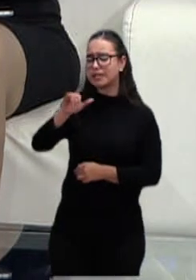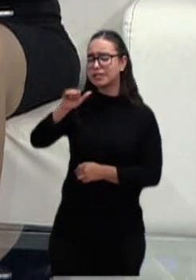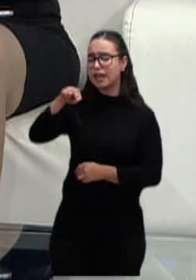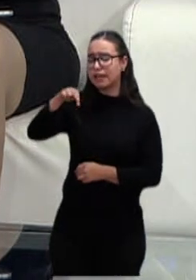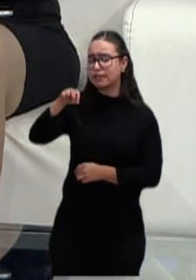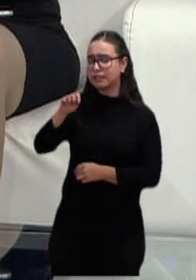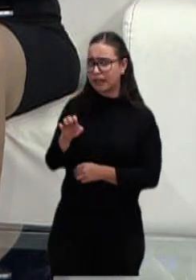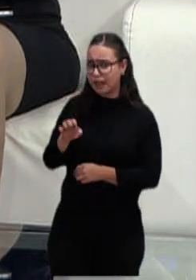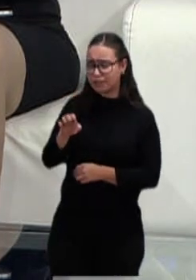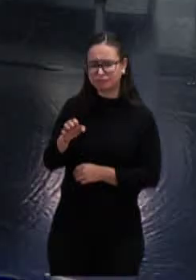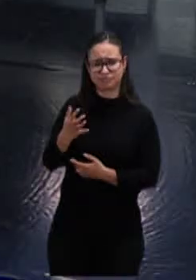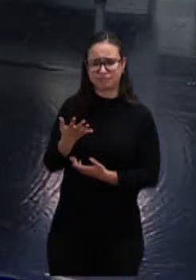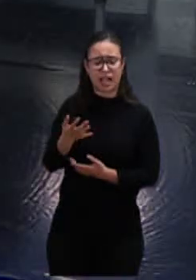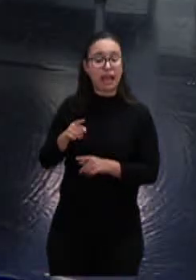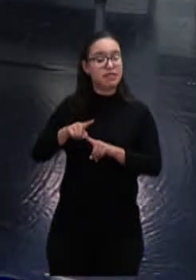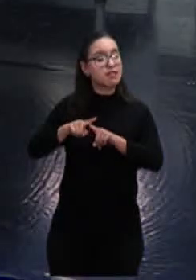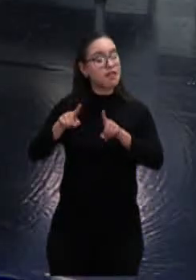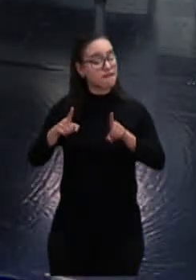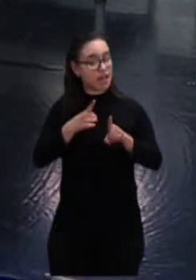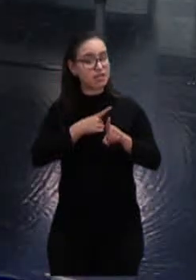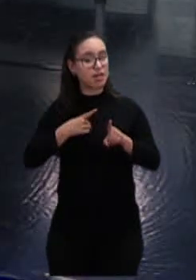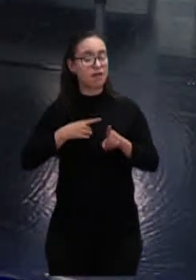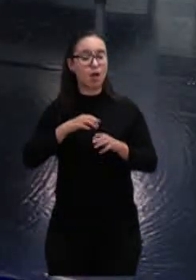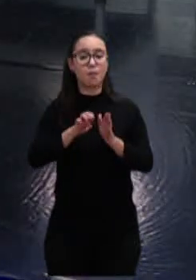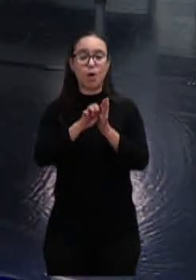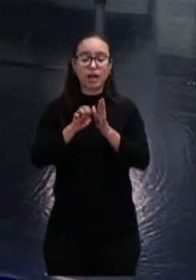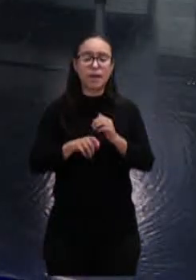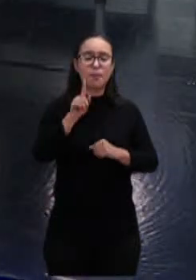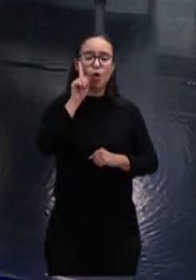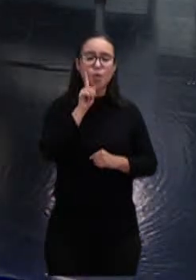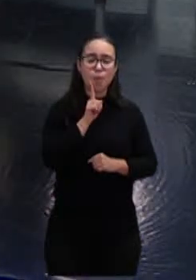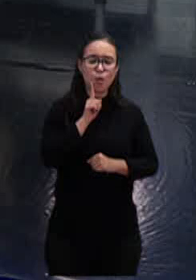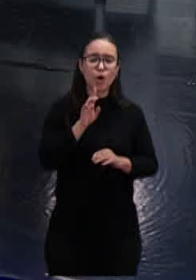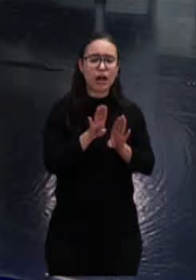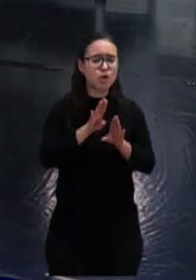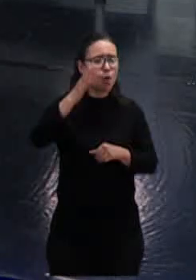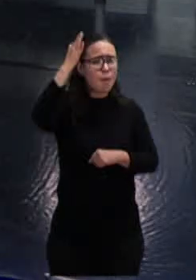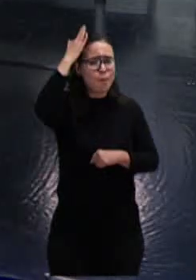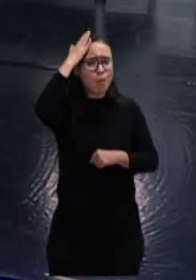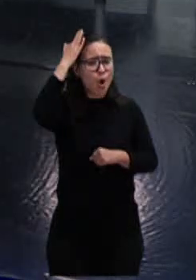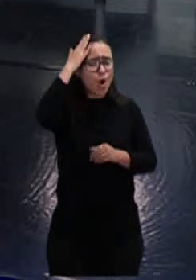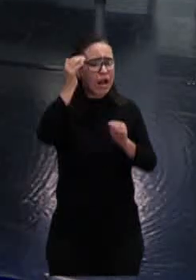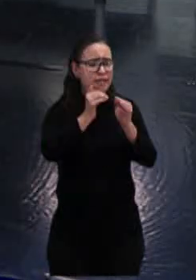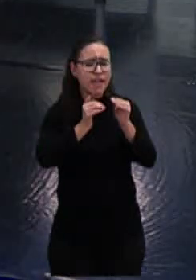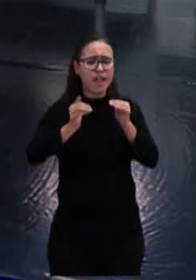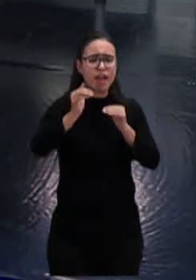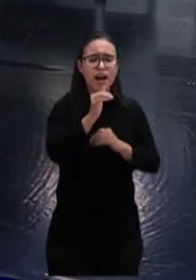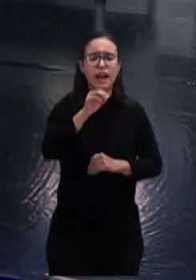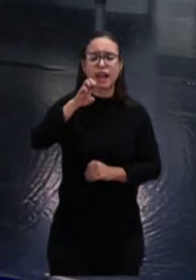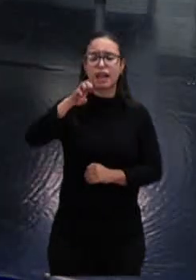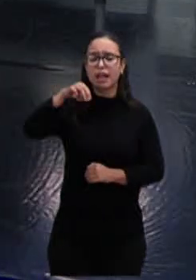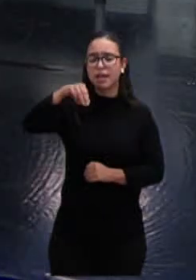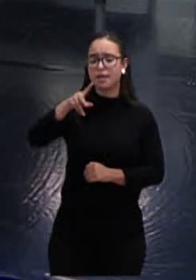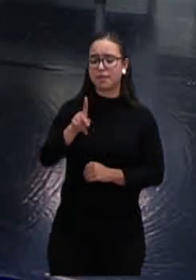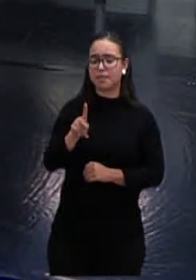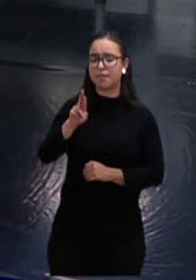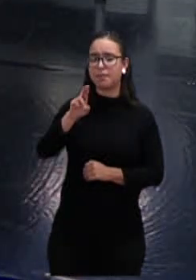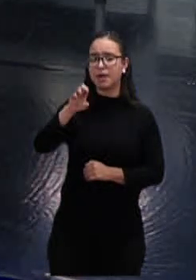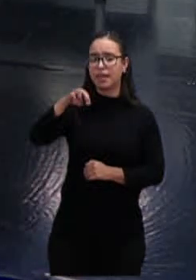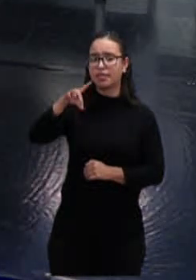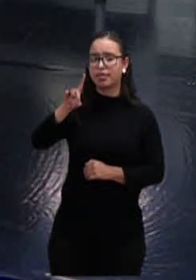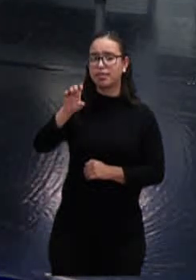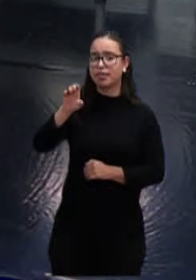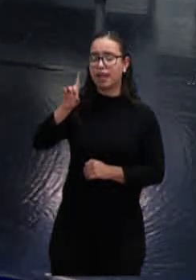que son no nos dicen emprendedoras y cuesta mucho trabajo es una empresaria es quien dirige una empresa su propia empresa